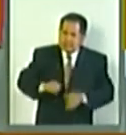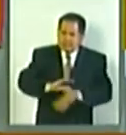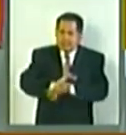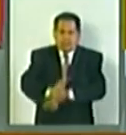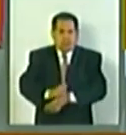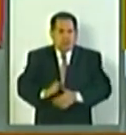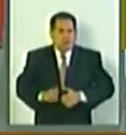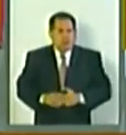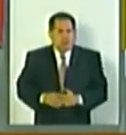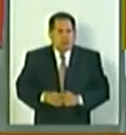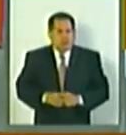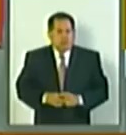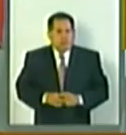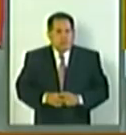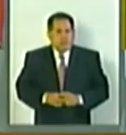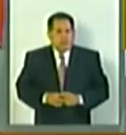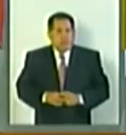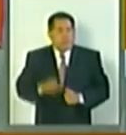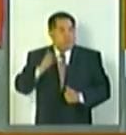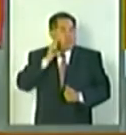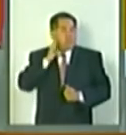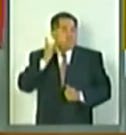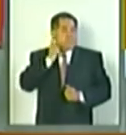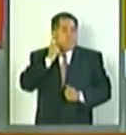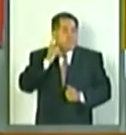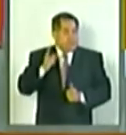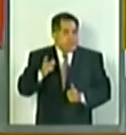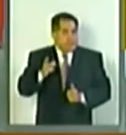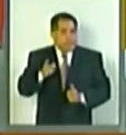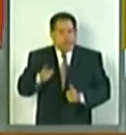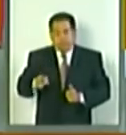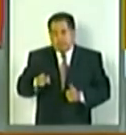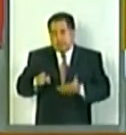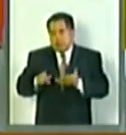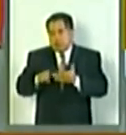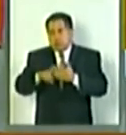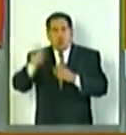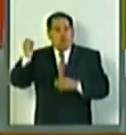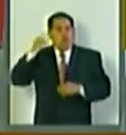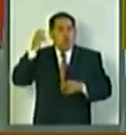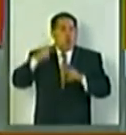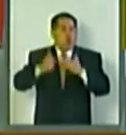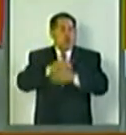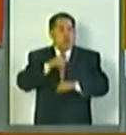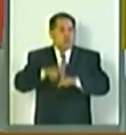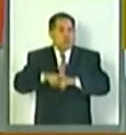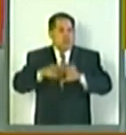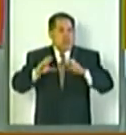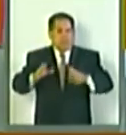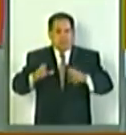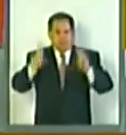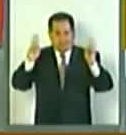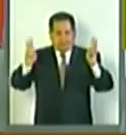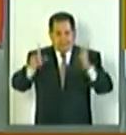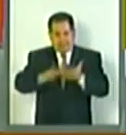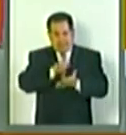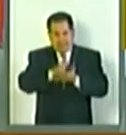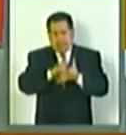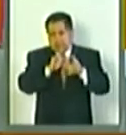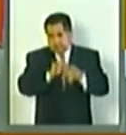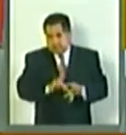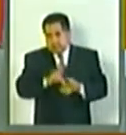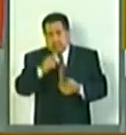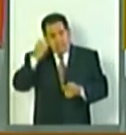discriminación. En la Cámara de Diputados, en el marco del Foro Nacional Marco Legal